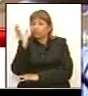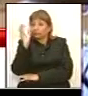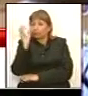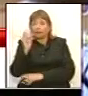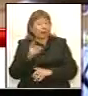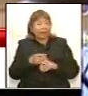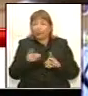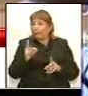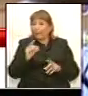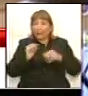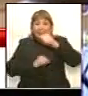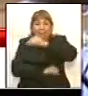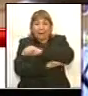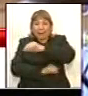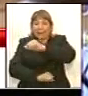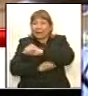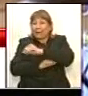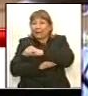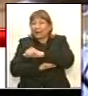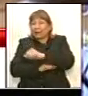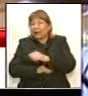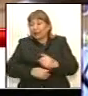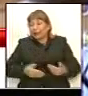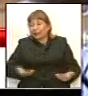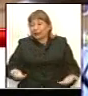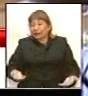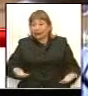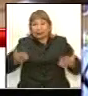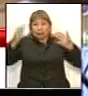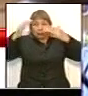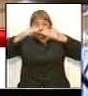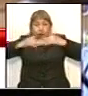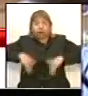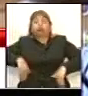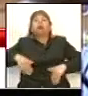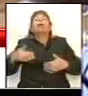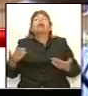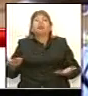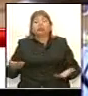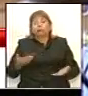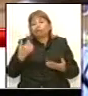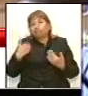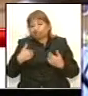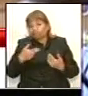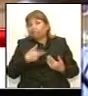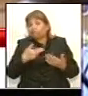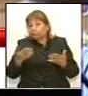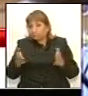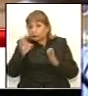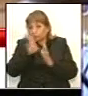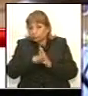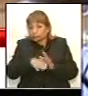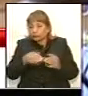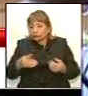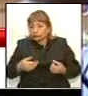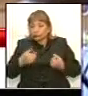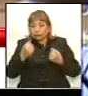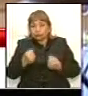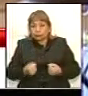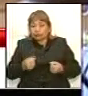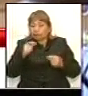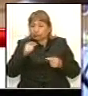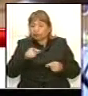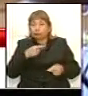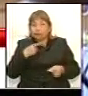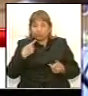los puentes que están ahí son puentes se van a caer. O sea, lo que se trata es de rescatar la mayor cantidad de gente posible, porque ahí la gente sí